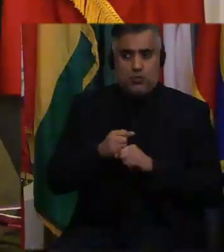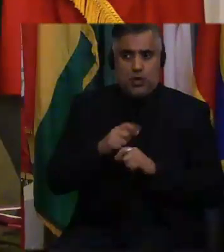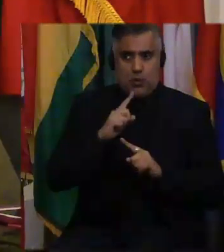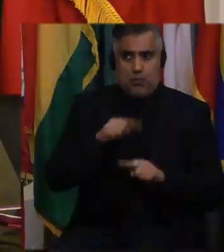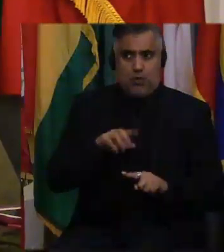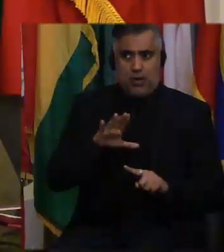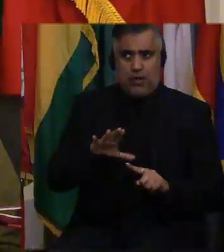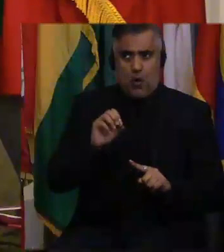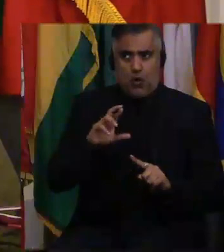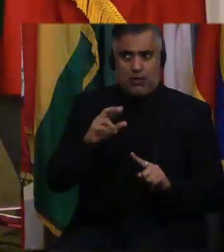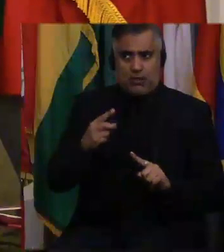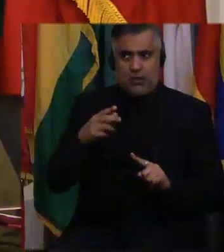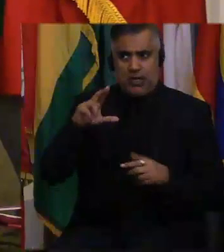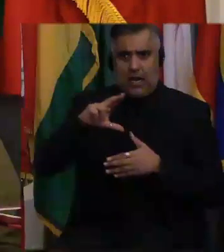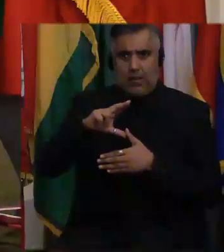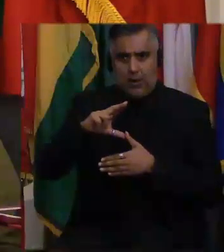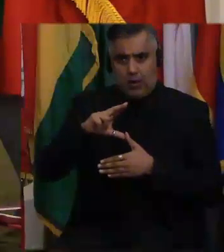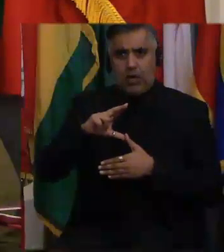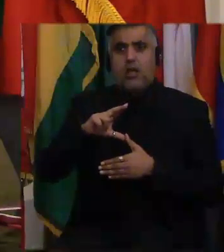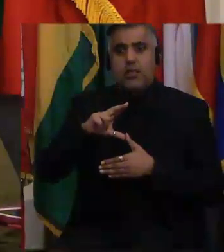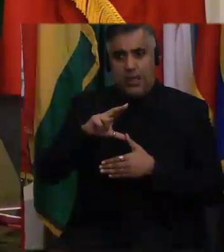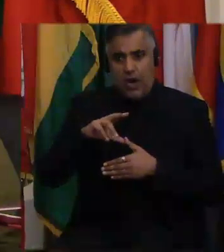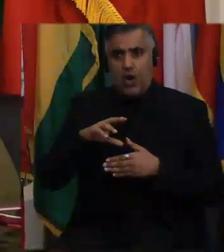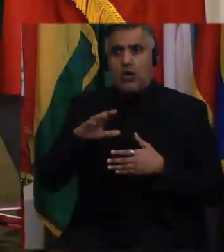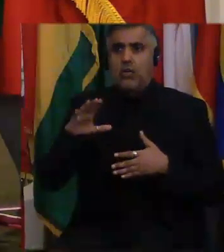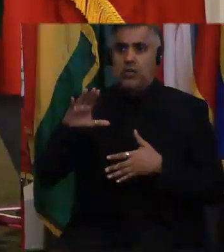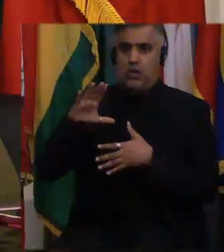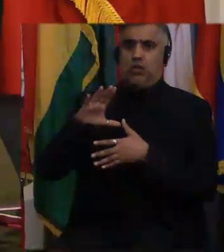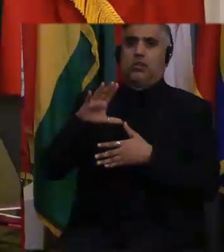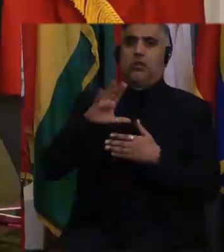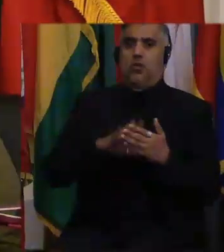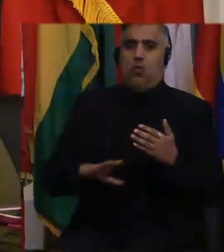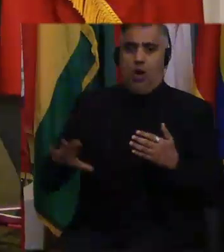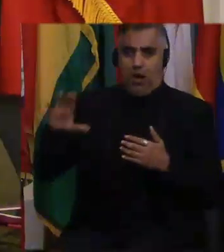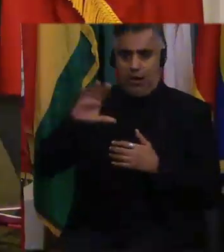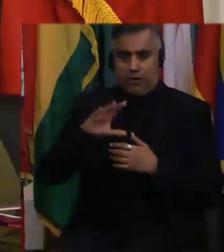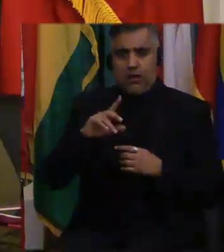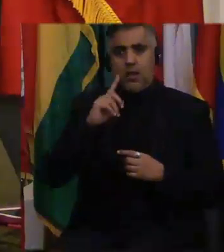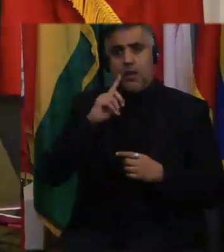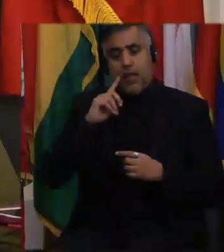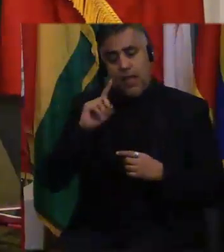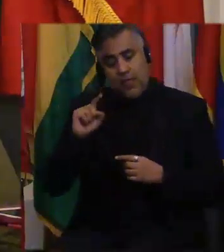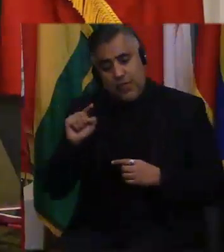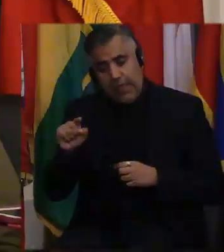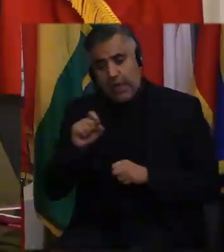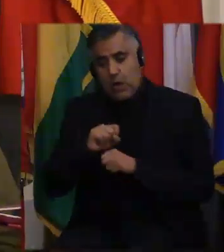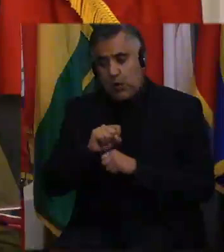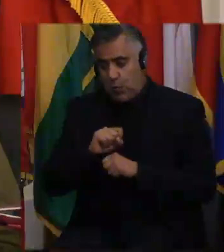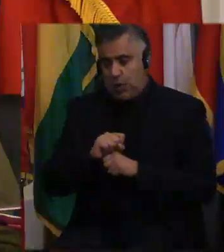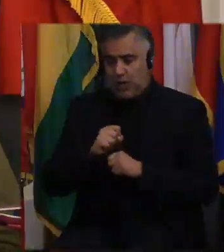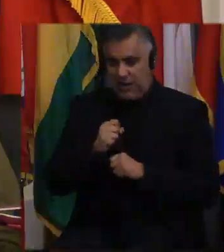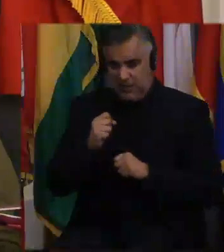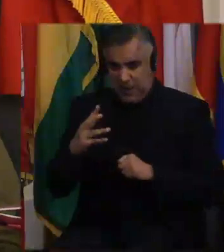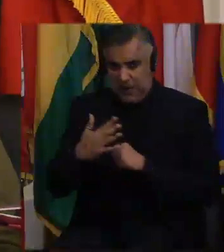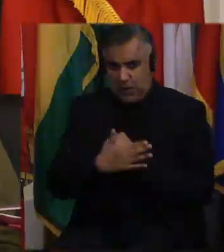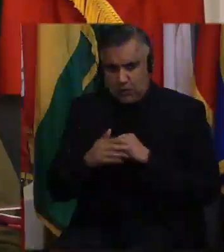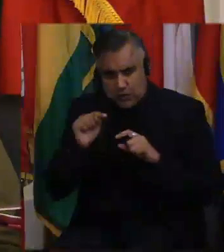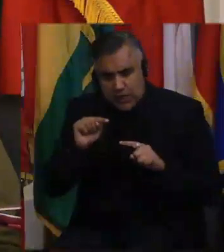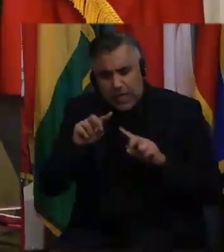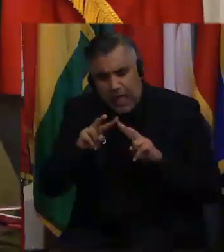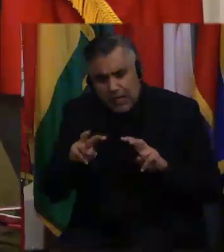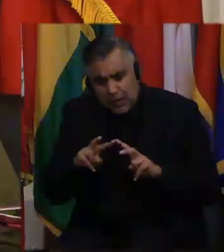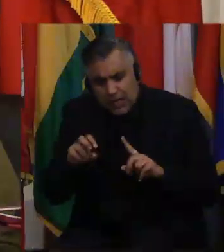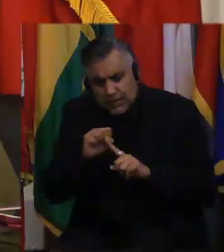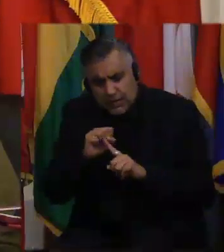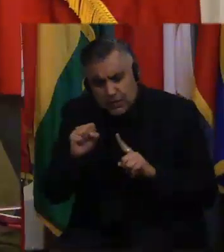son continentales, el caso de CLADEM, y ellas trabajan en muchos de los países analizando la situación. Y de